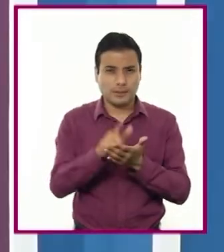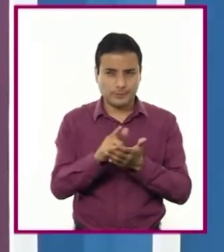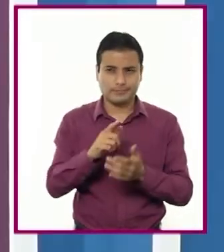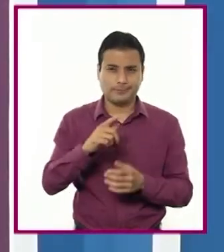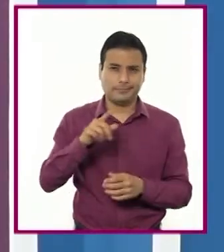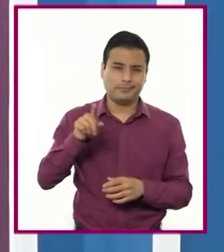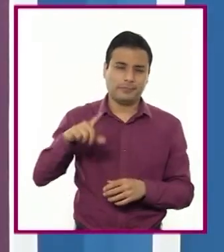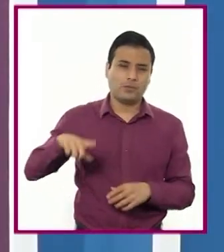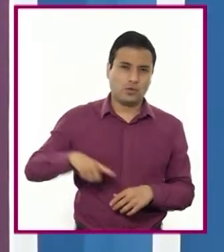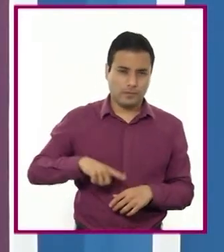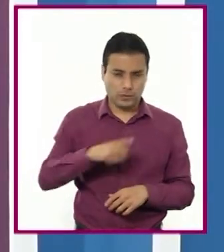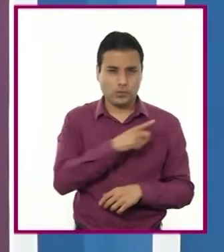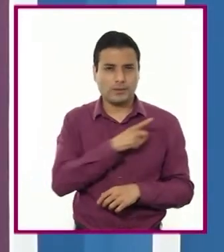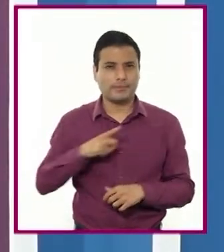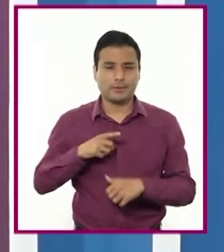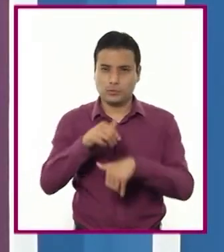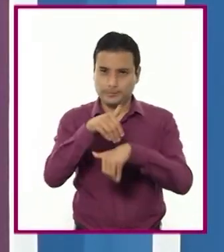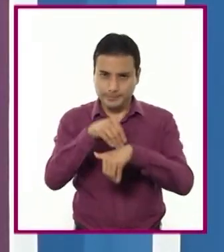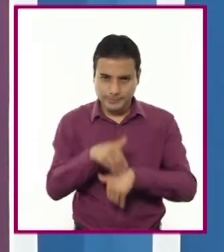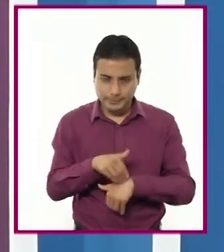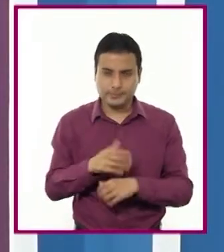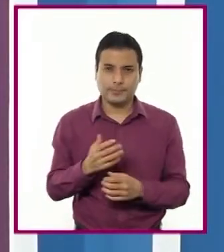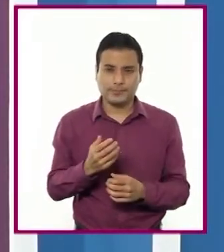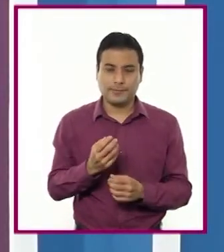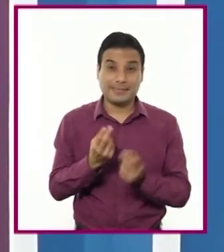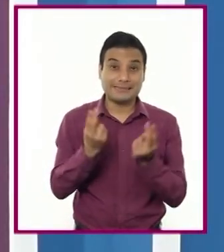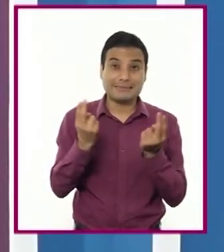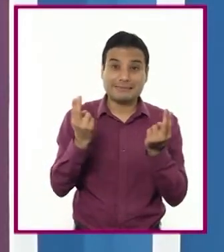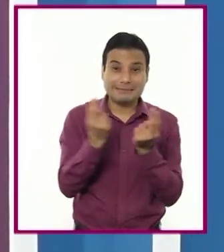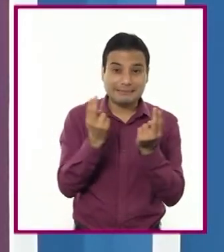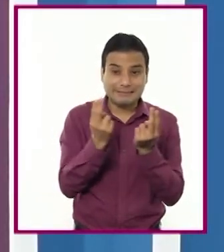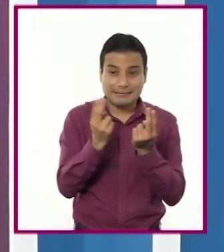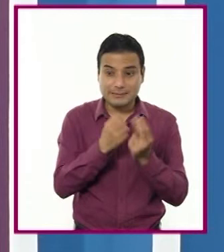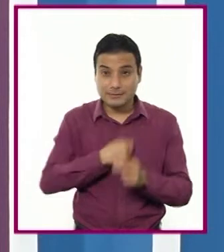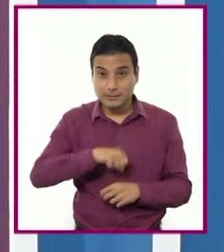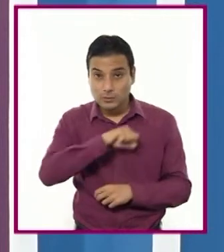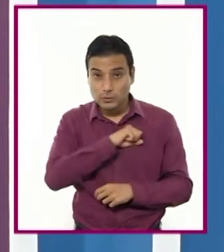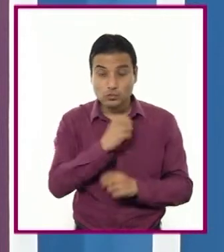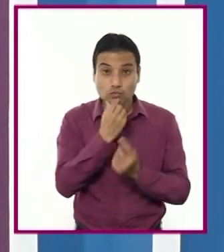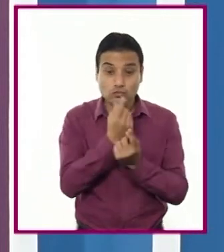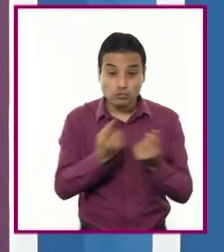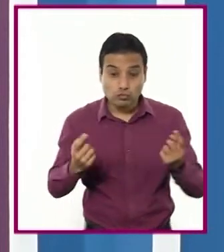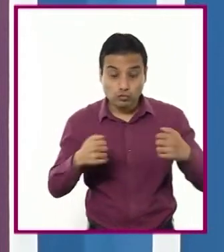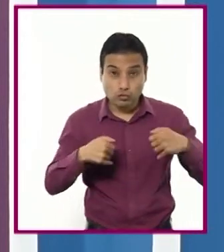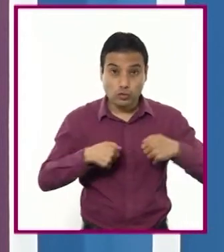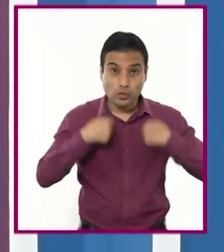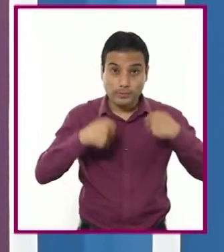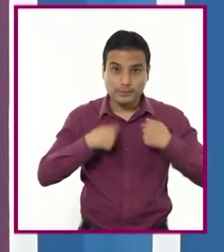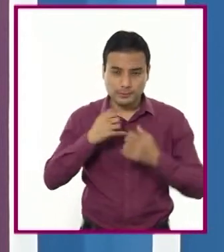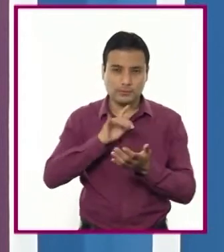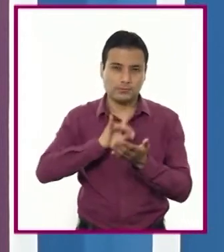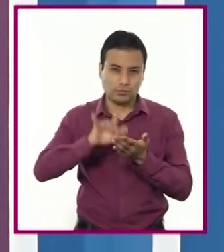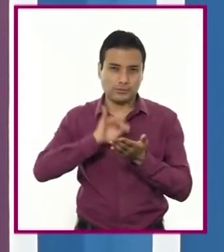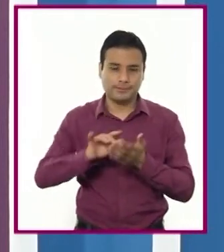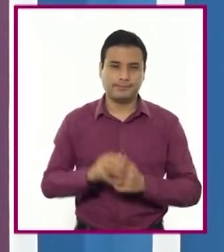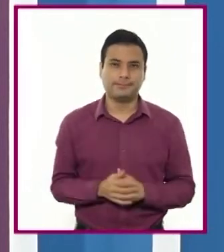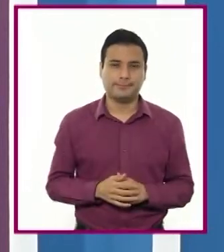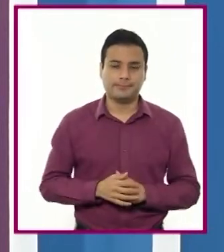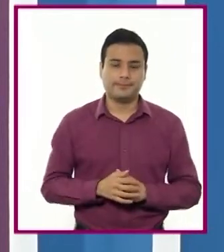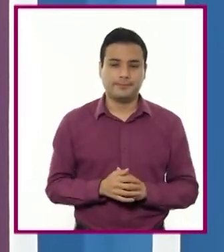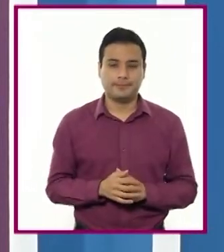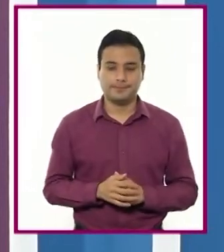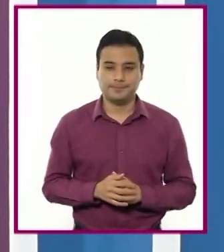estados de reconocer los derechos y necesidades de salud y de desarrollo de los y las adolescentes y las personas